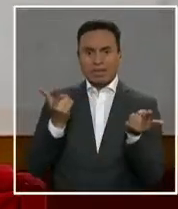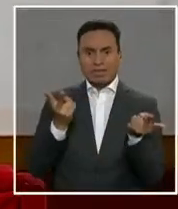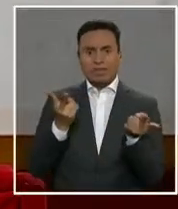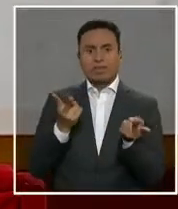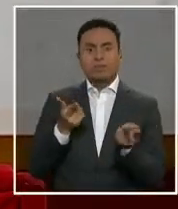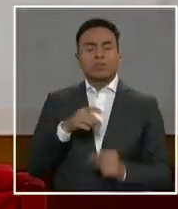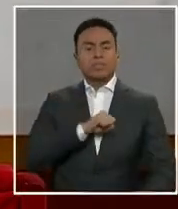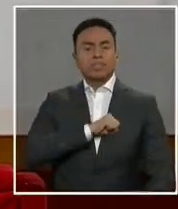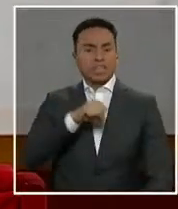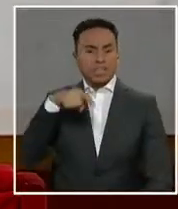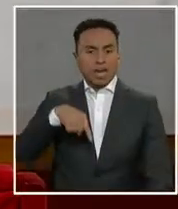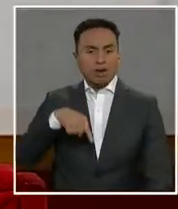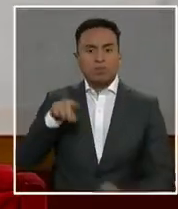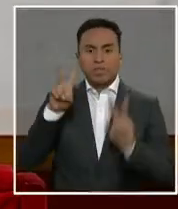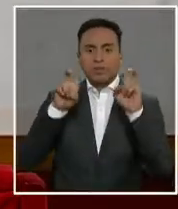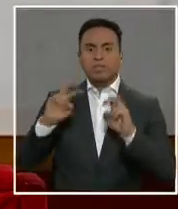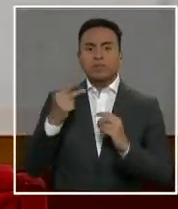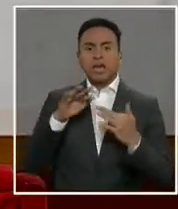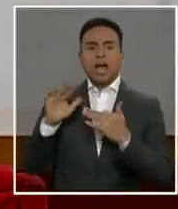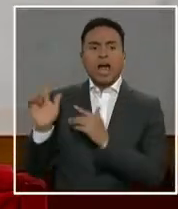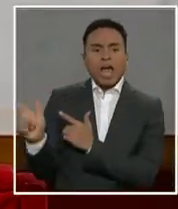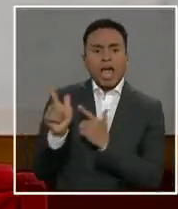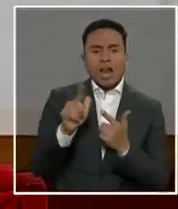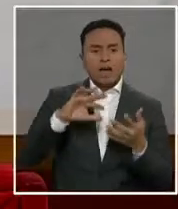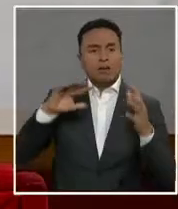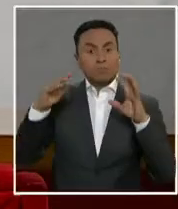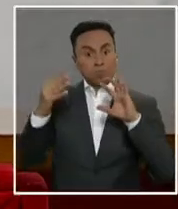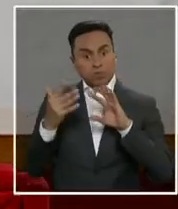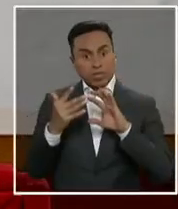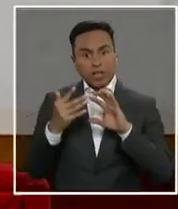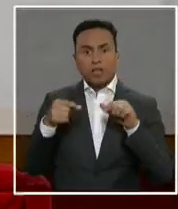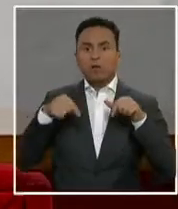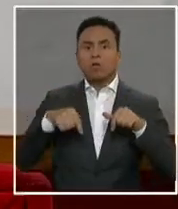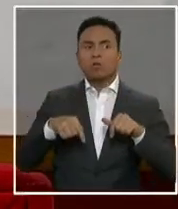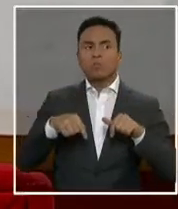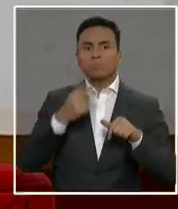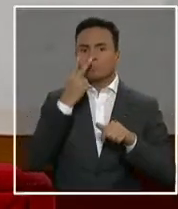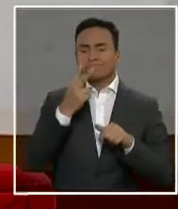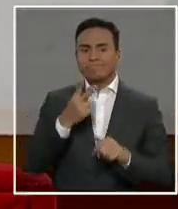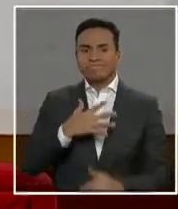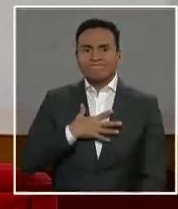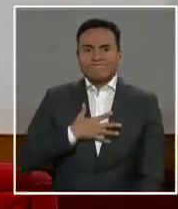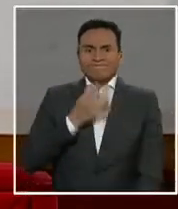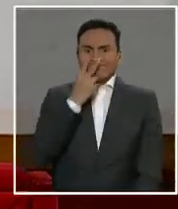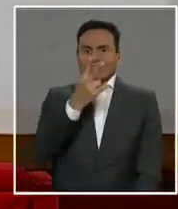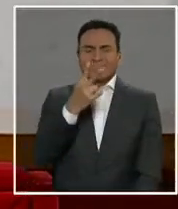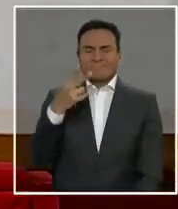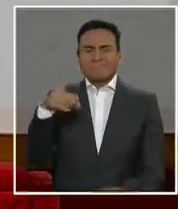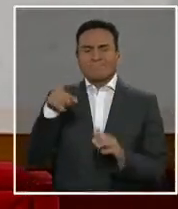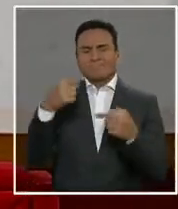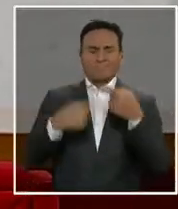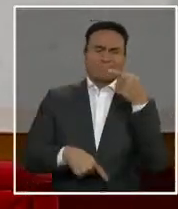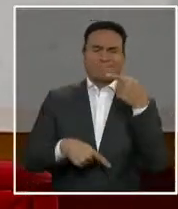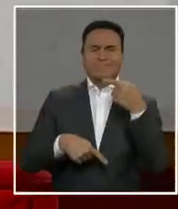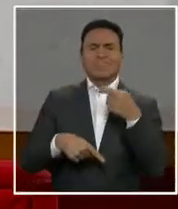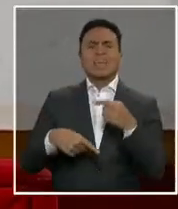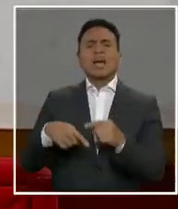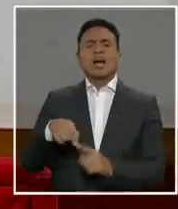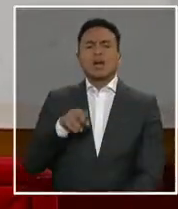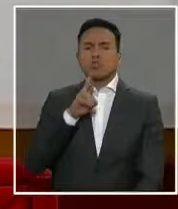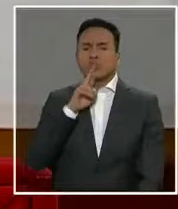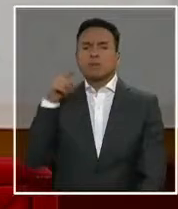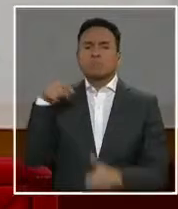desde Santiago, respecto a la Segunda Guerra Mundial, hoy asistimos con estupor a la ilegítima invasión de Rusia a